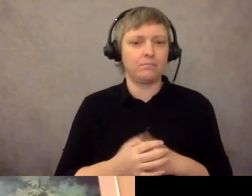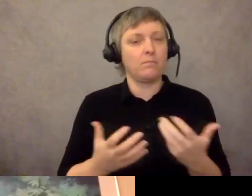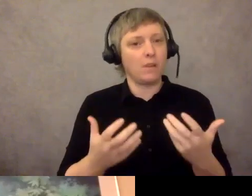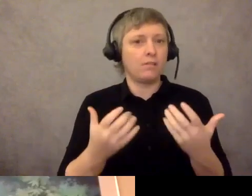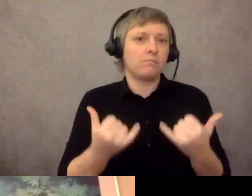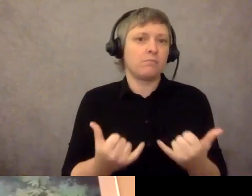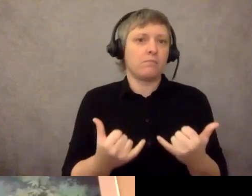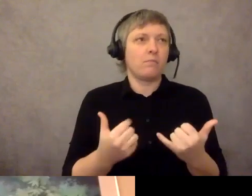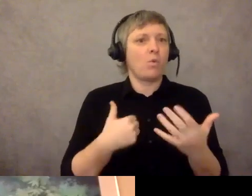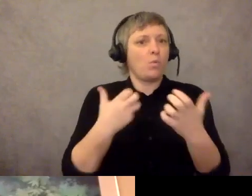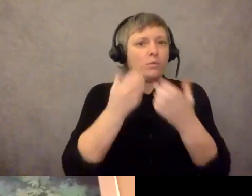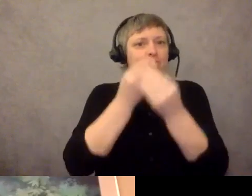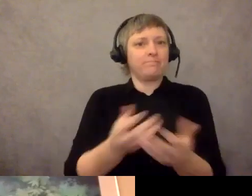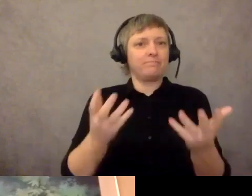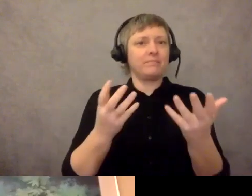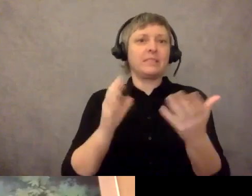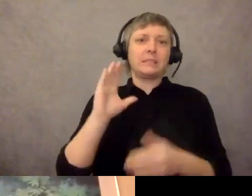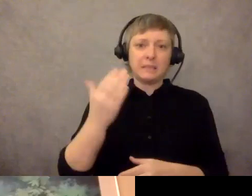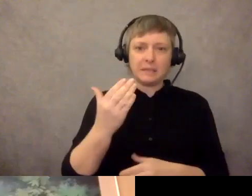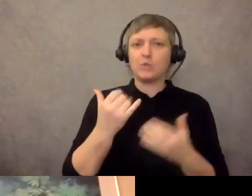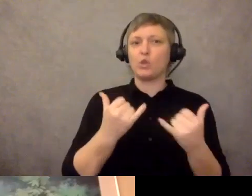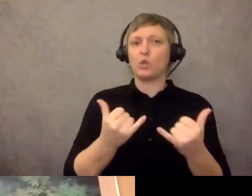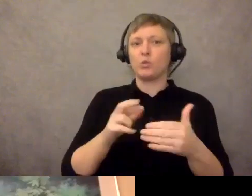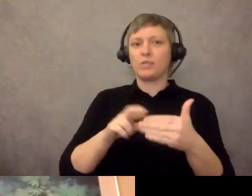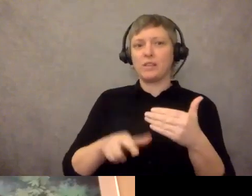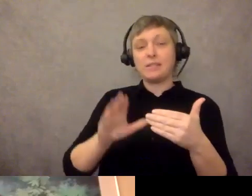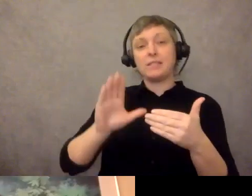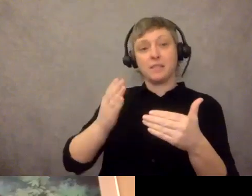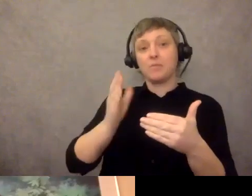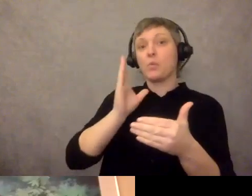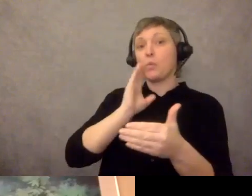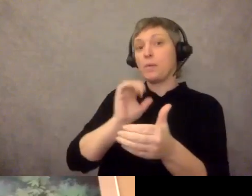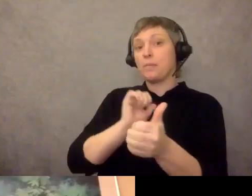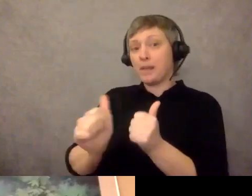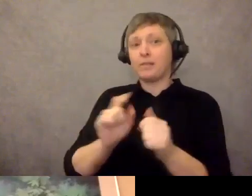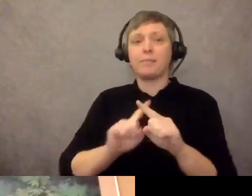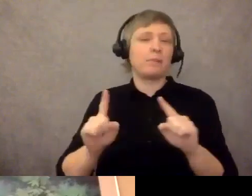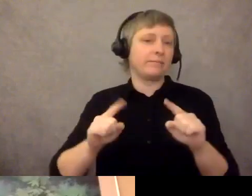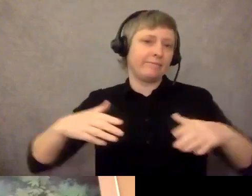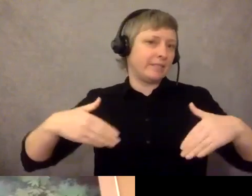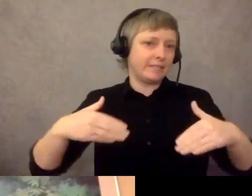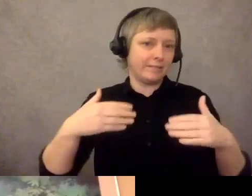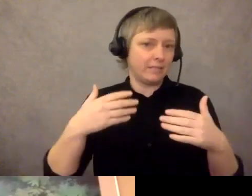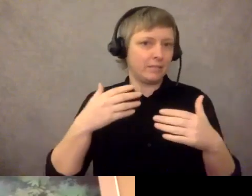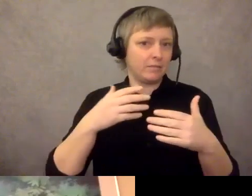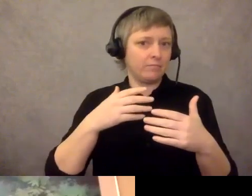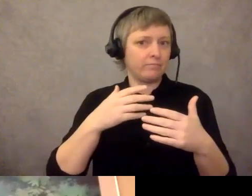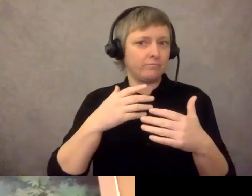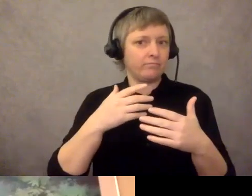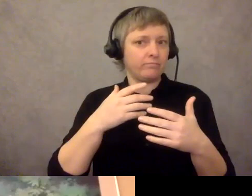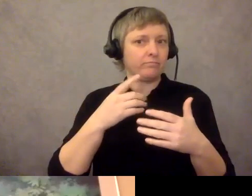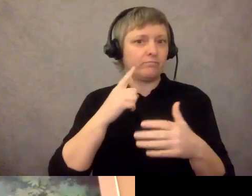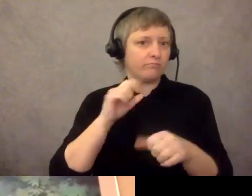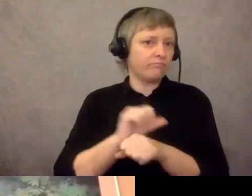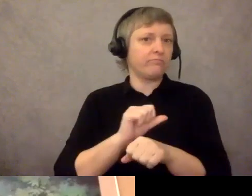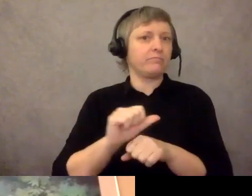los resultados actuales de que puede que estén pasando, no estamos completamente seguros. Así que vamos